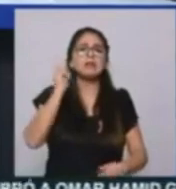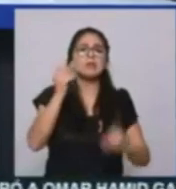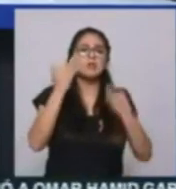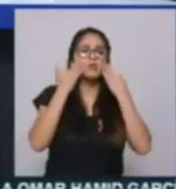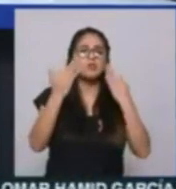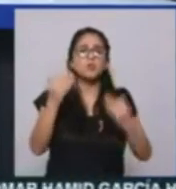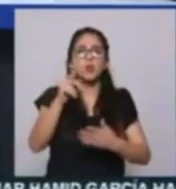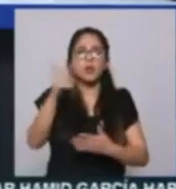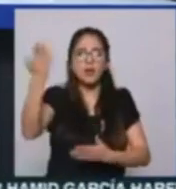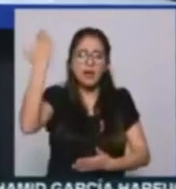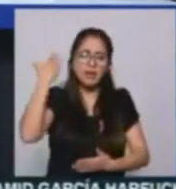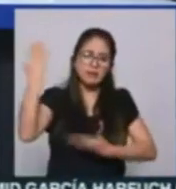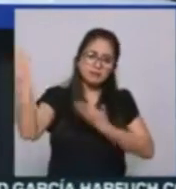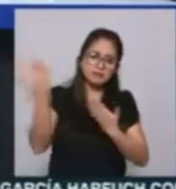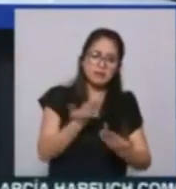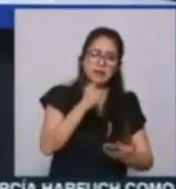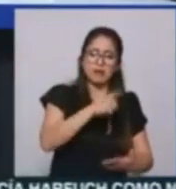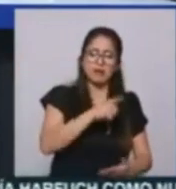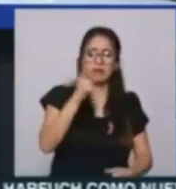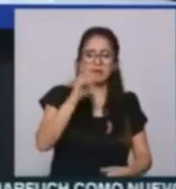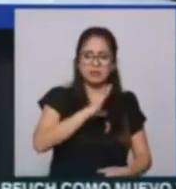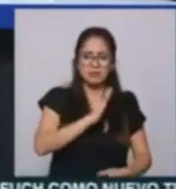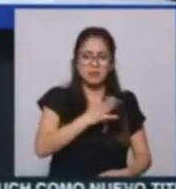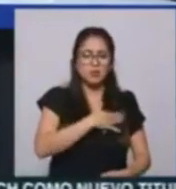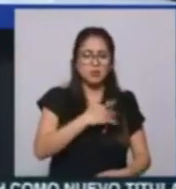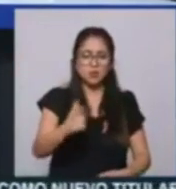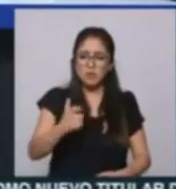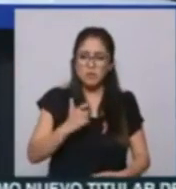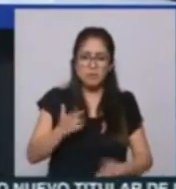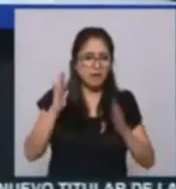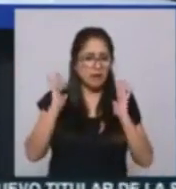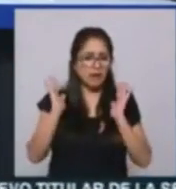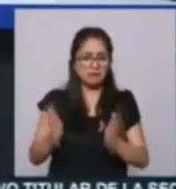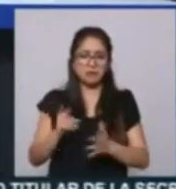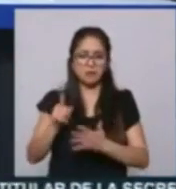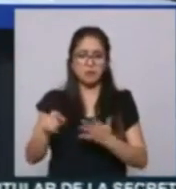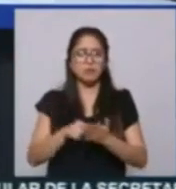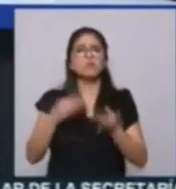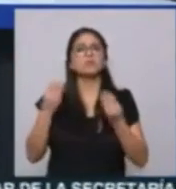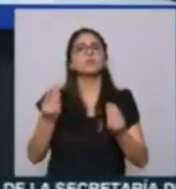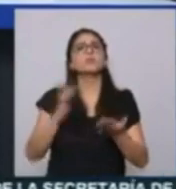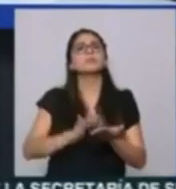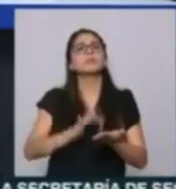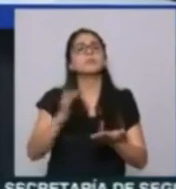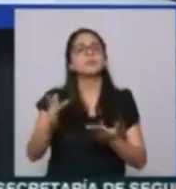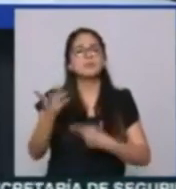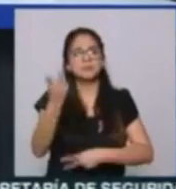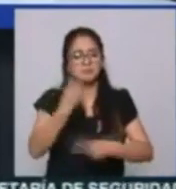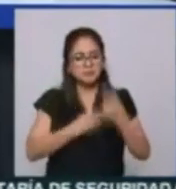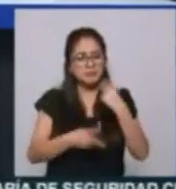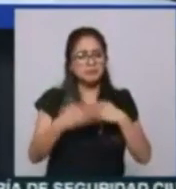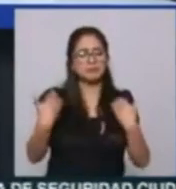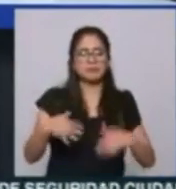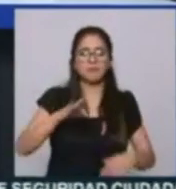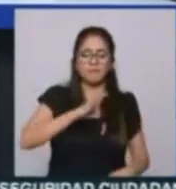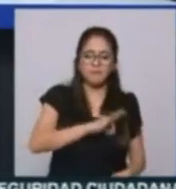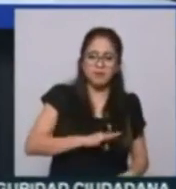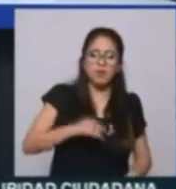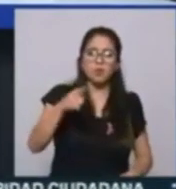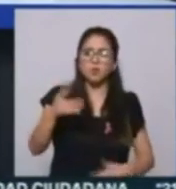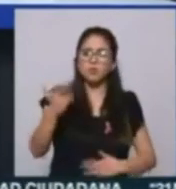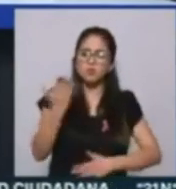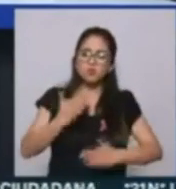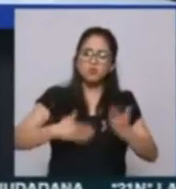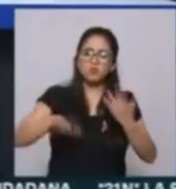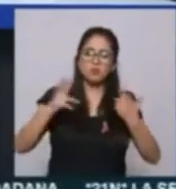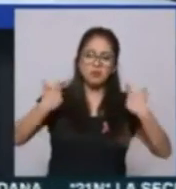españoles. Así es. Ahí en Xochimilco está tal cual. Así es. Muchísimas gracias por habernos acompañado. Un gusto recibirlos. Una felicitación por enaltecer nuestras